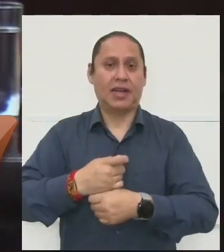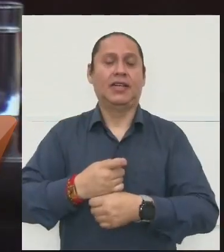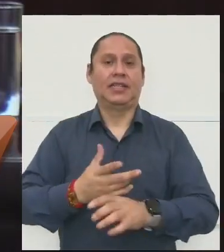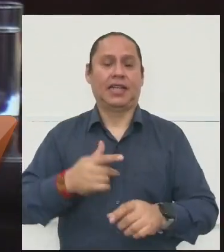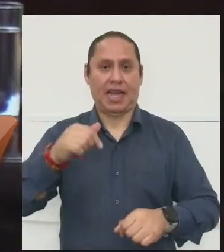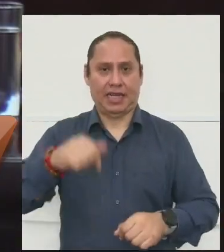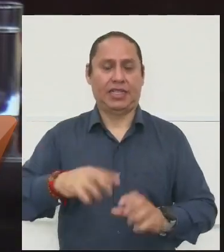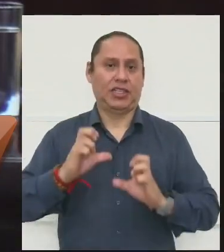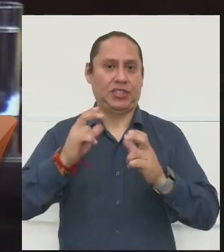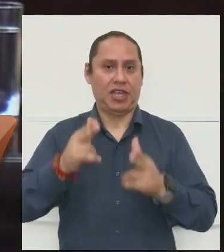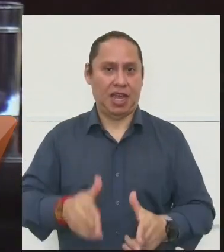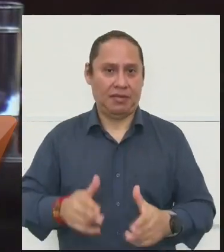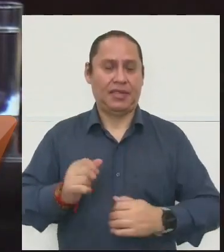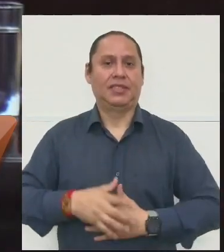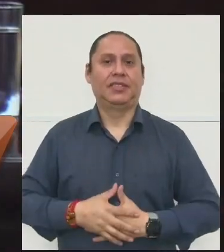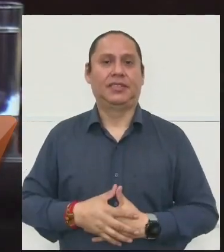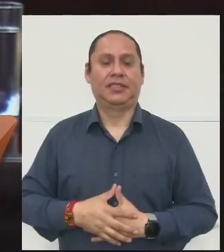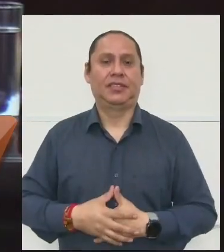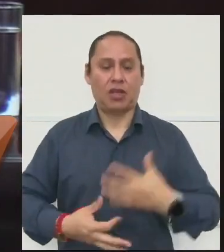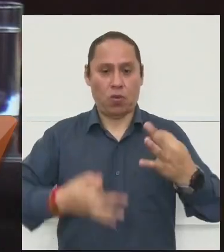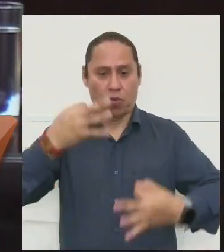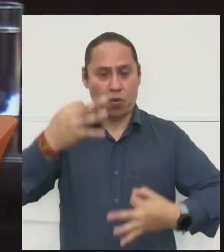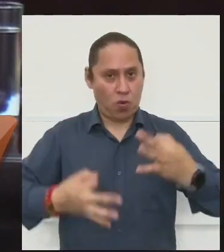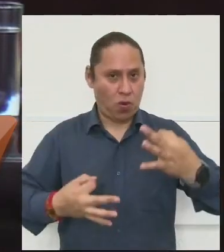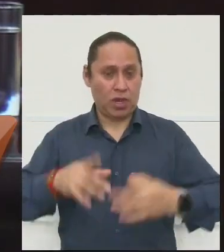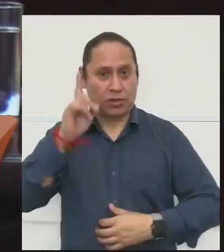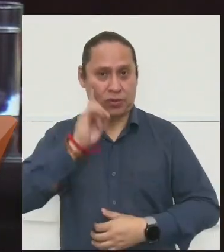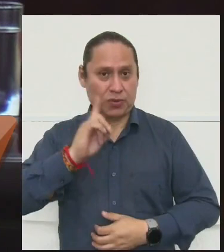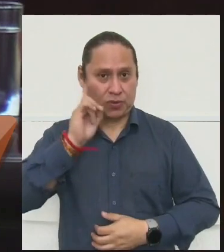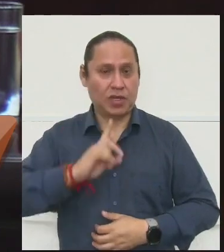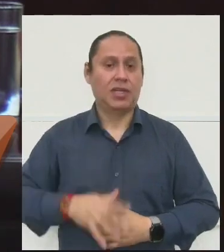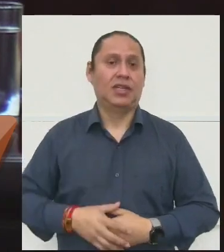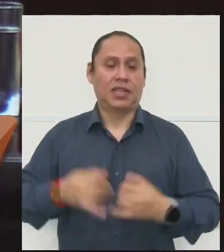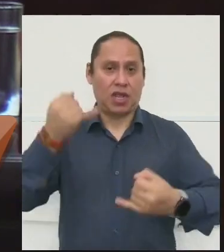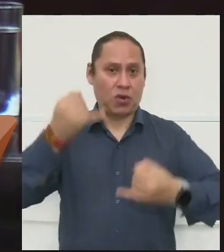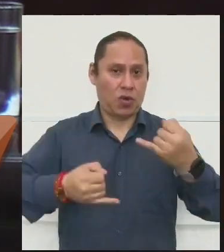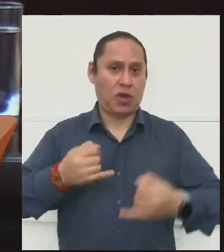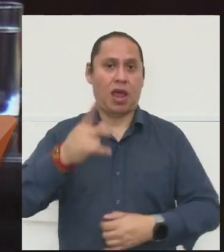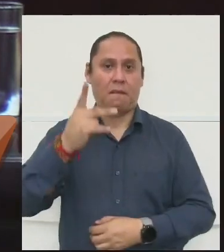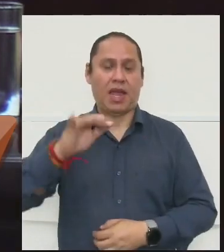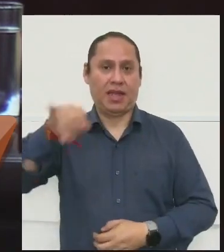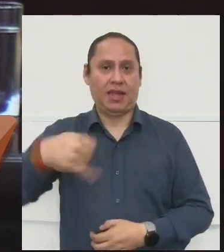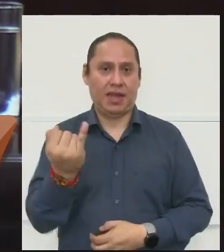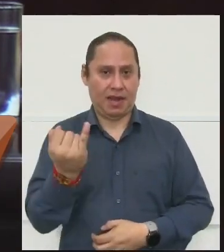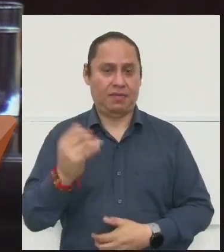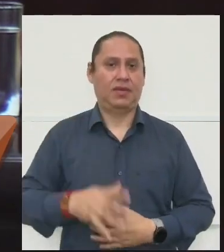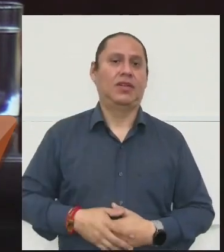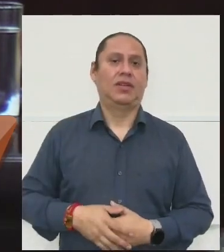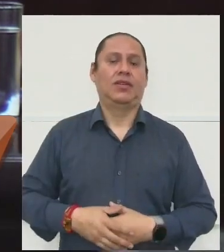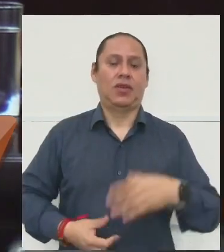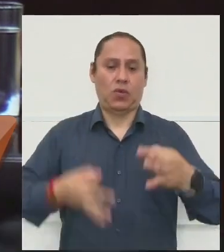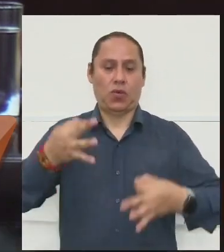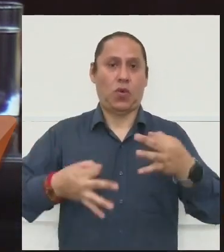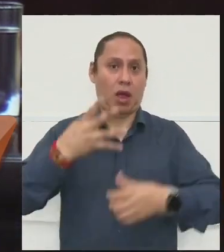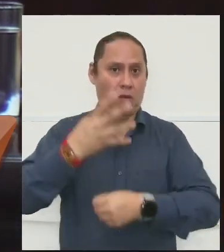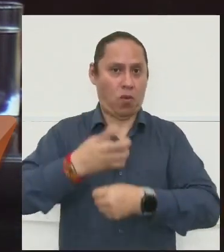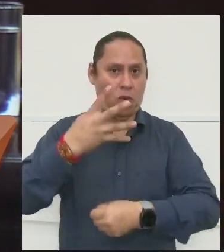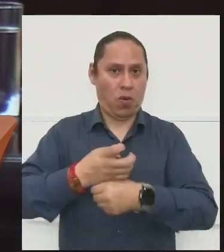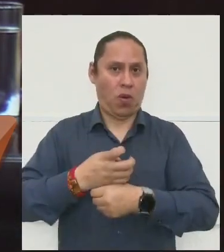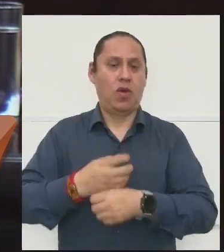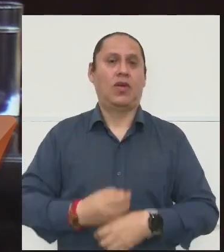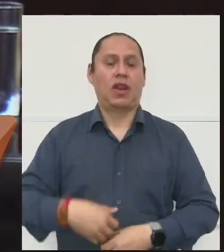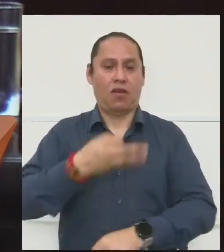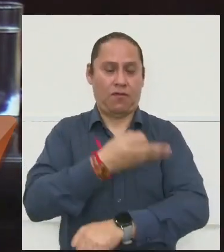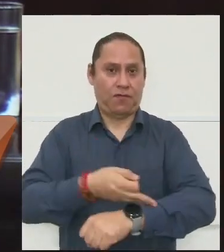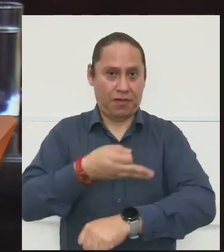Chiapas adscripciones jueza del ramo Civil del Distrito judicial de Pijijiapan juzgado cuarto del ramo familiar